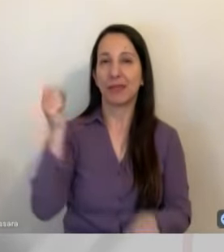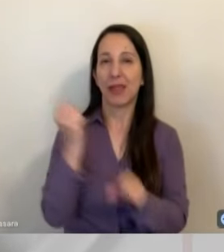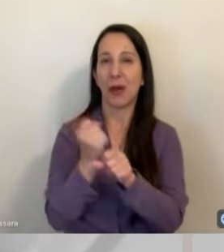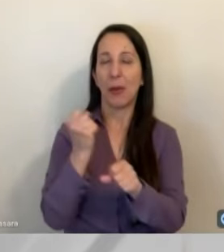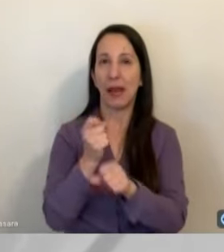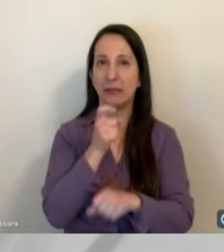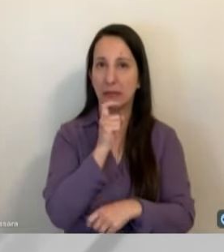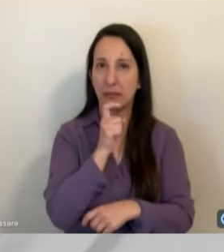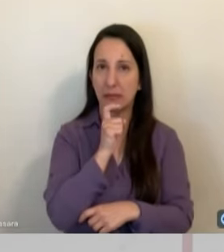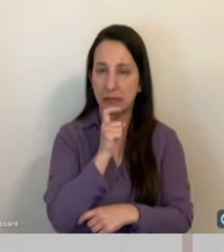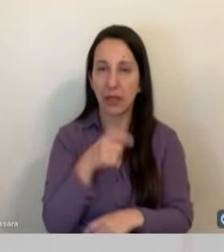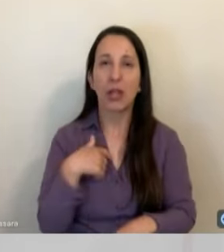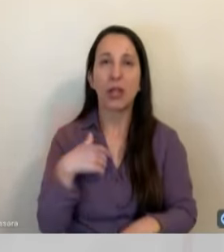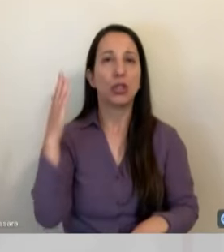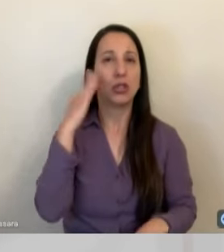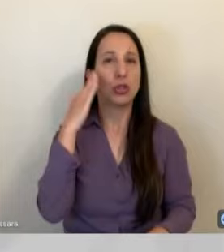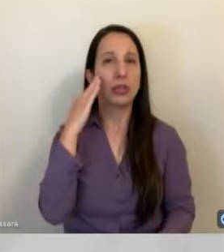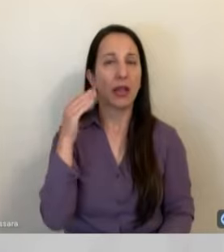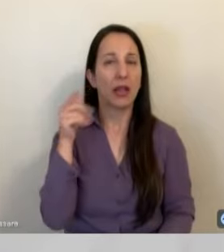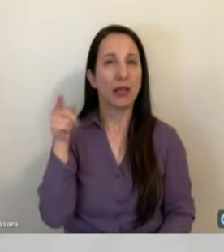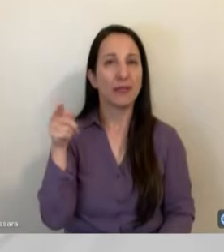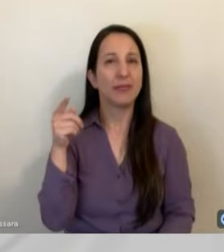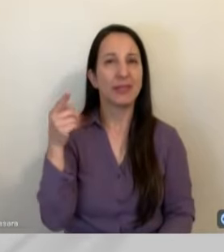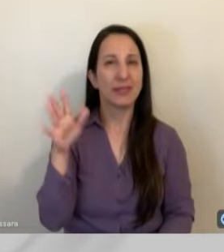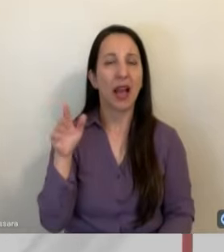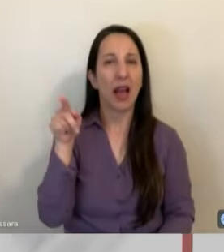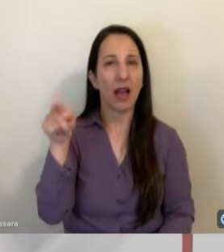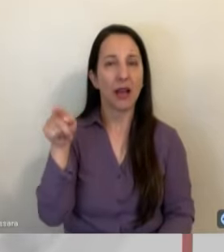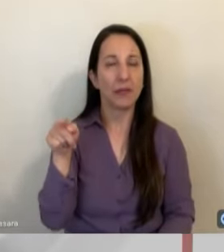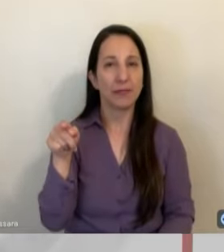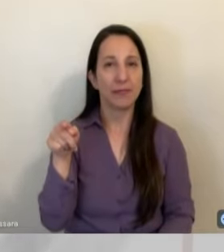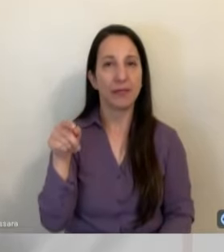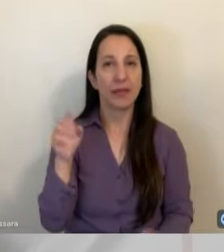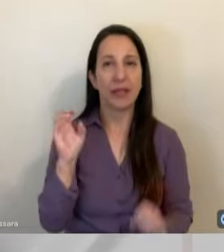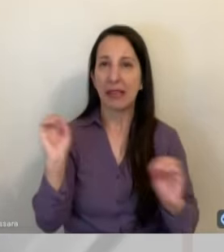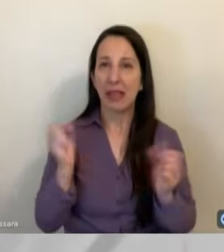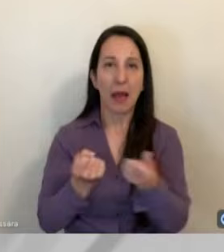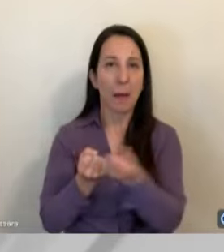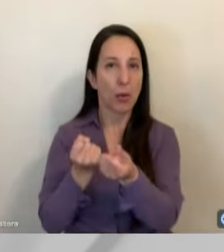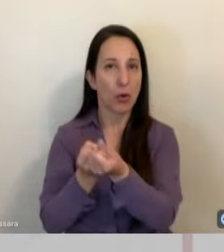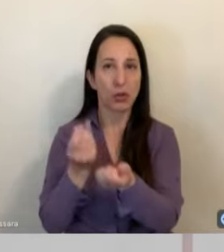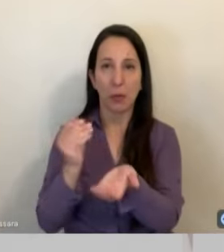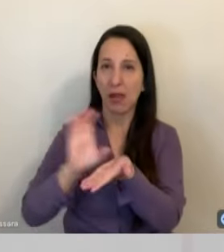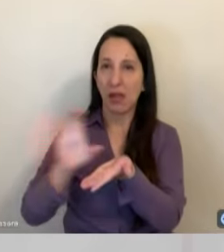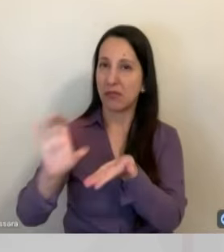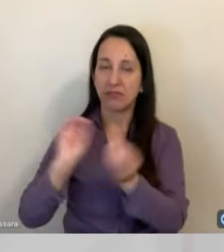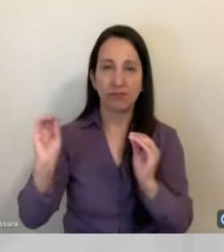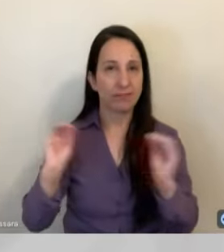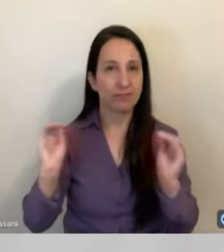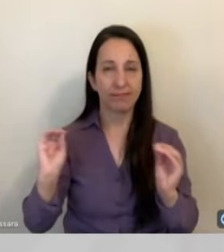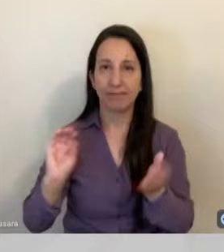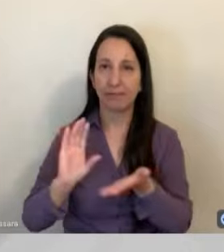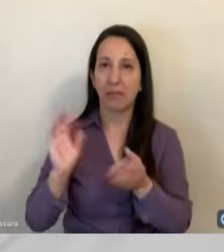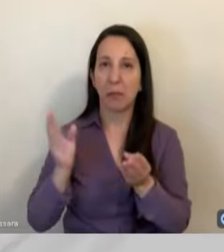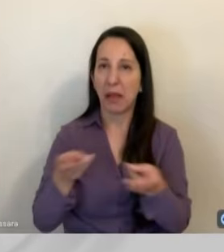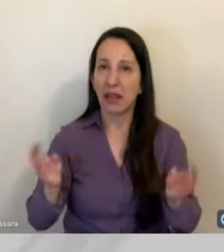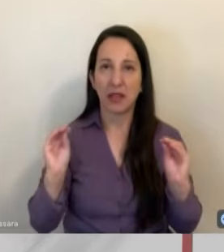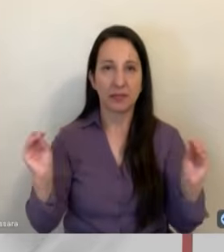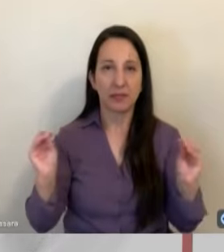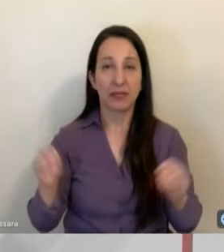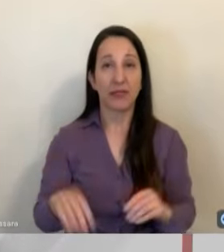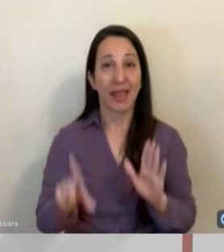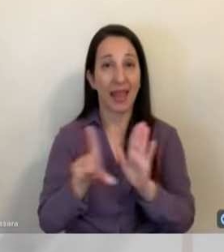Soy consciente de que le han quitado muchísimo apoyo económico, material. El tema de la ley de empleo